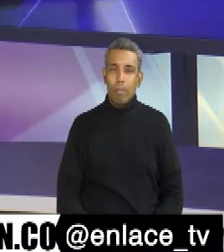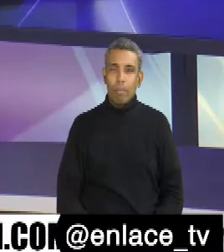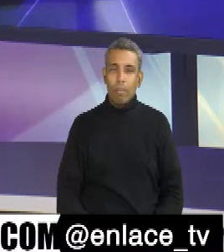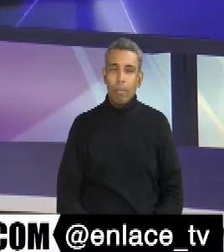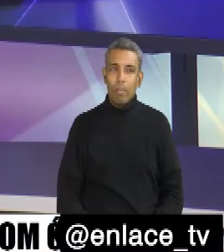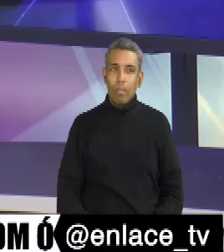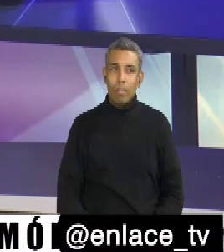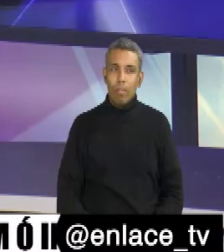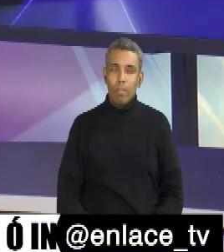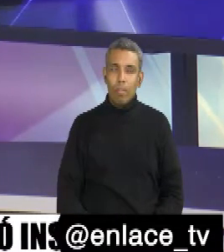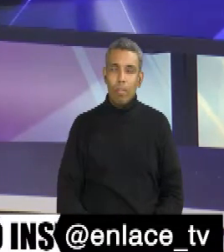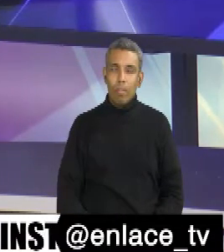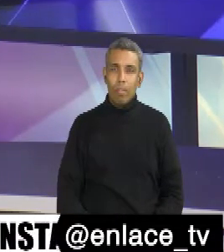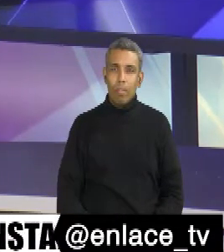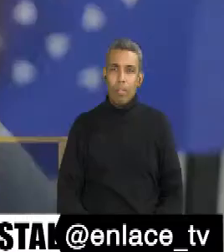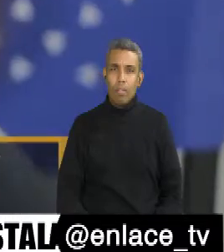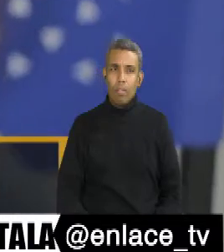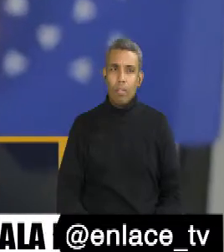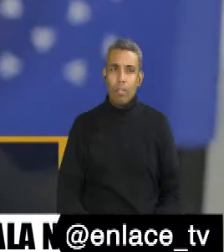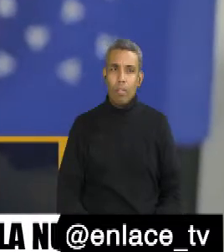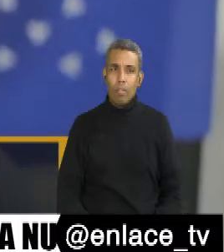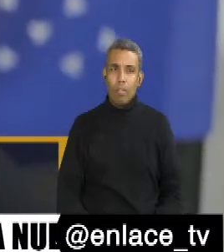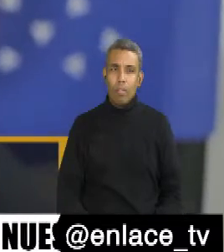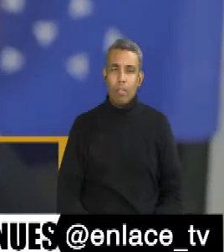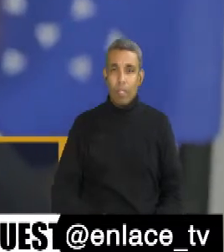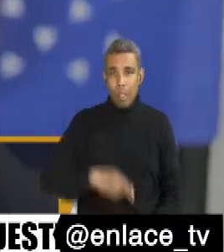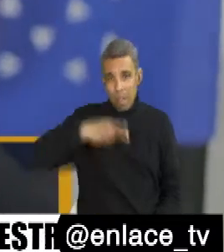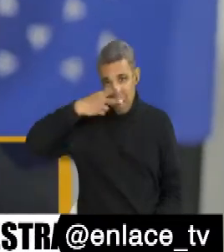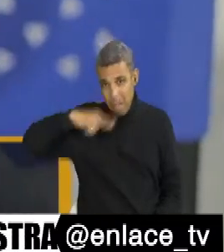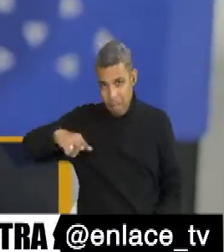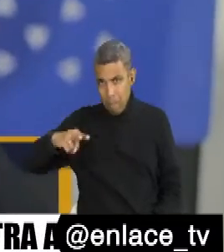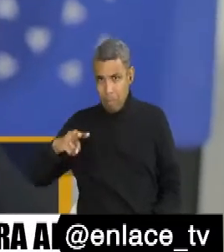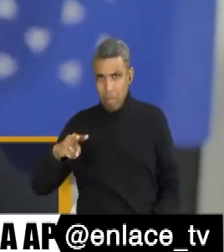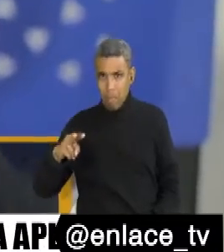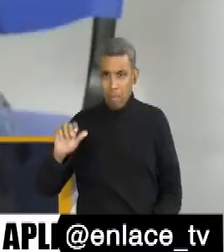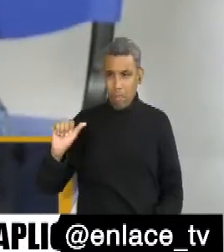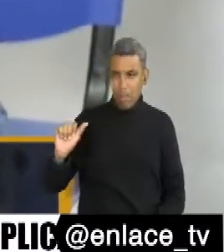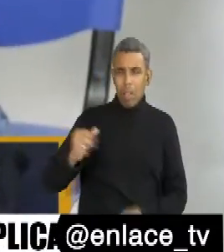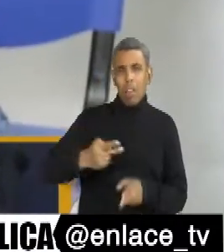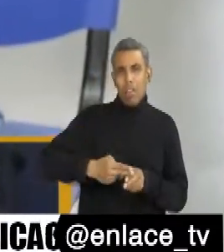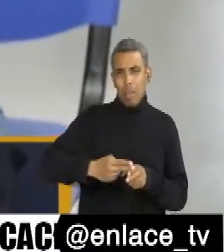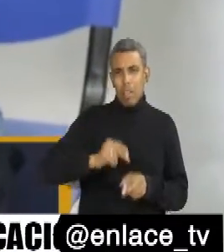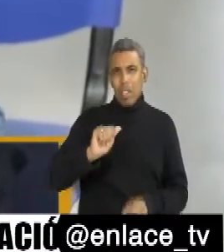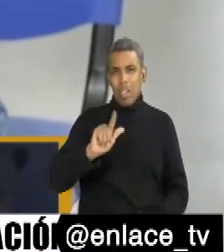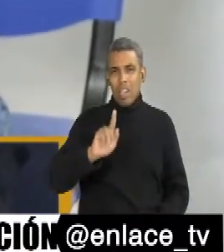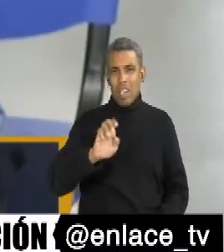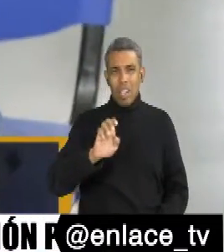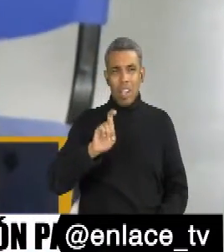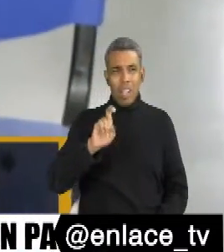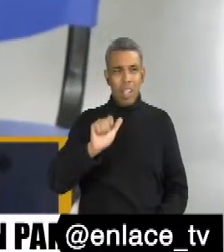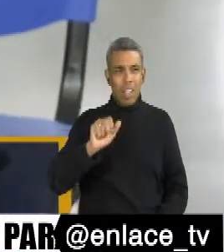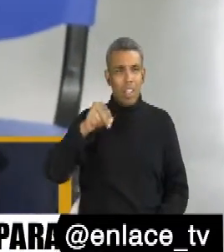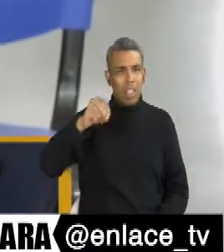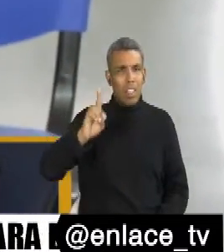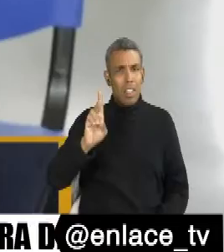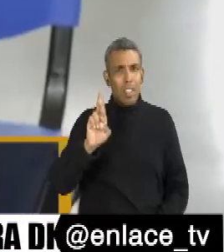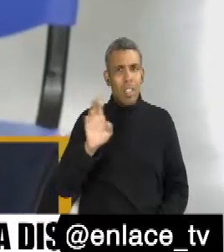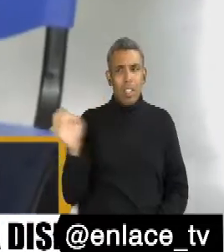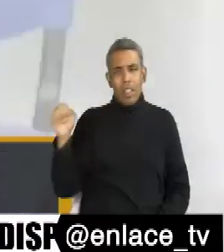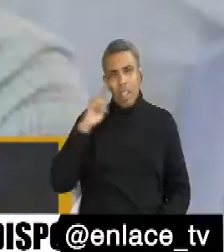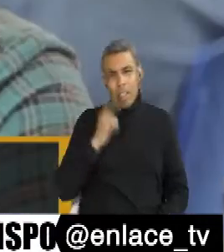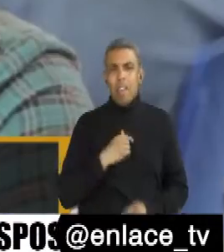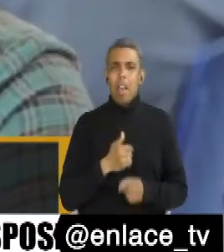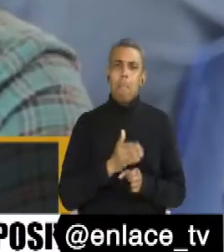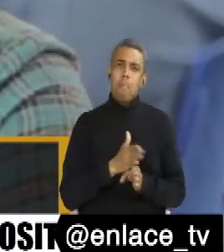en la ciudad. Mi hija se llama Amy Alexandra Acosta, ella me nació con un problema renal, ella